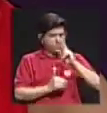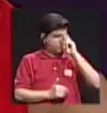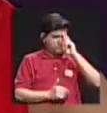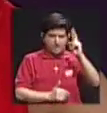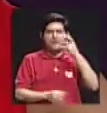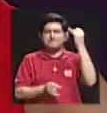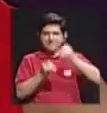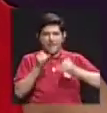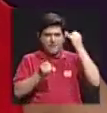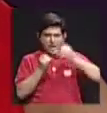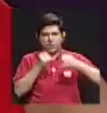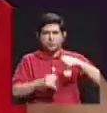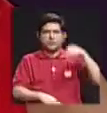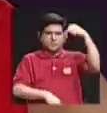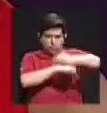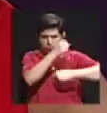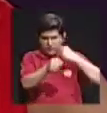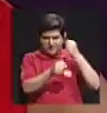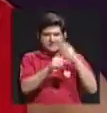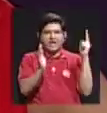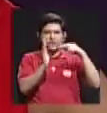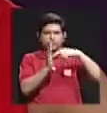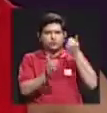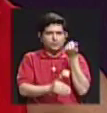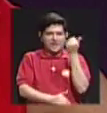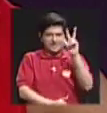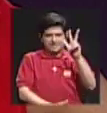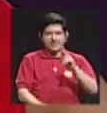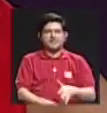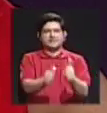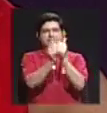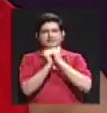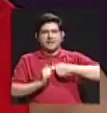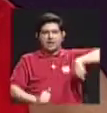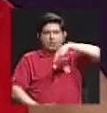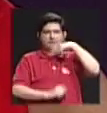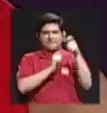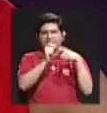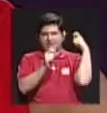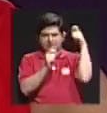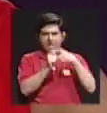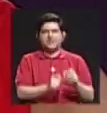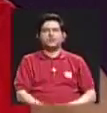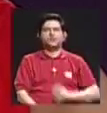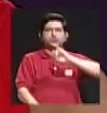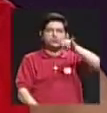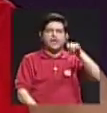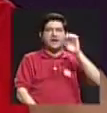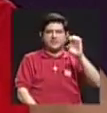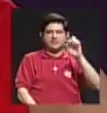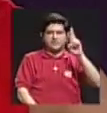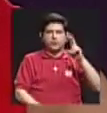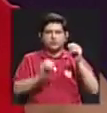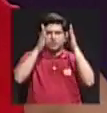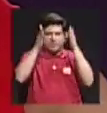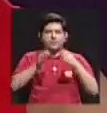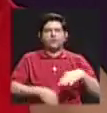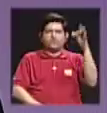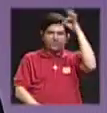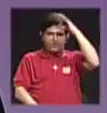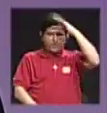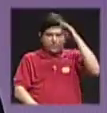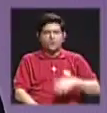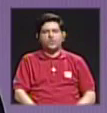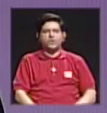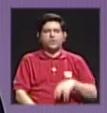Irreverencias, que es el último del año 2013, nos acompañan precisamente Jerry Espinosa Rivera, profesor de filosofía